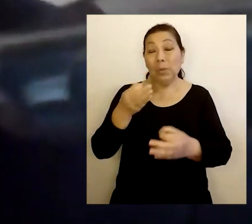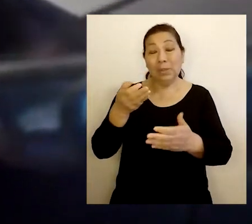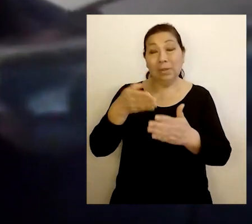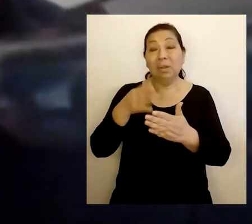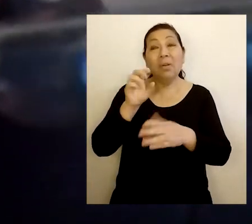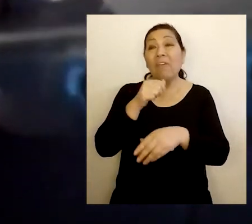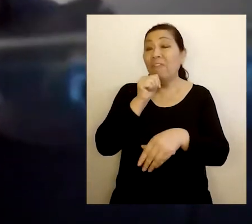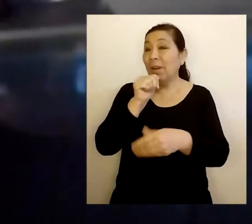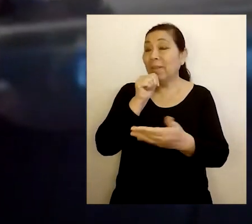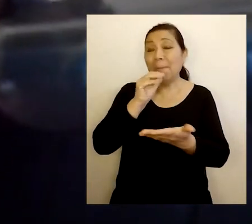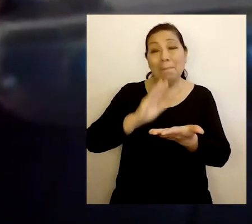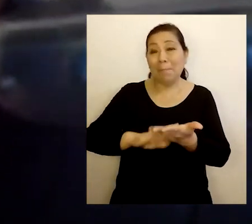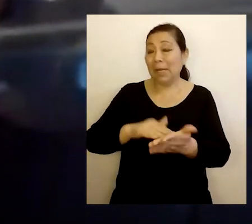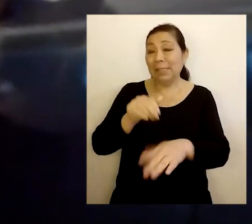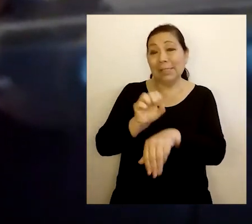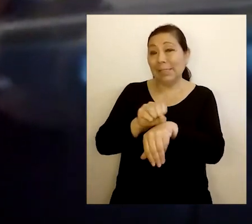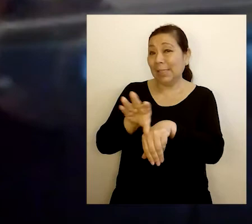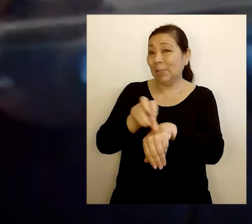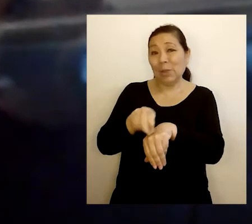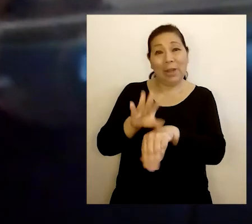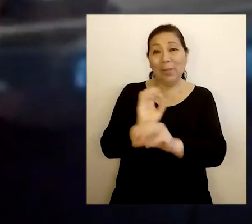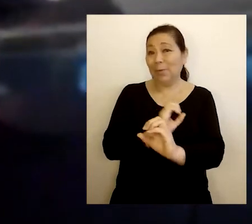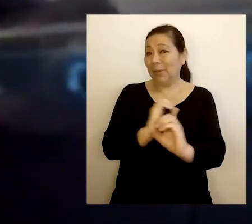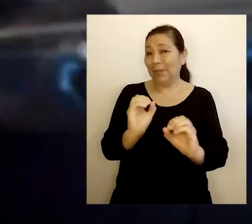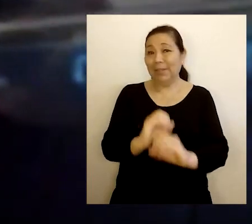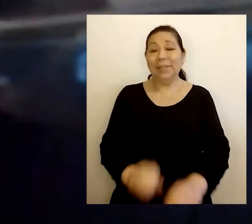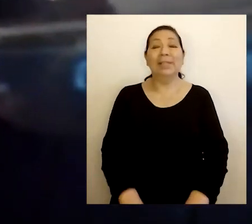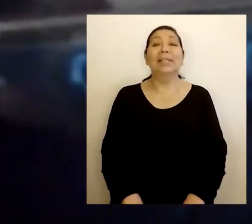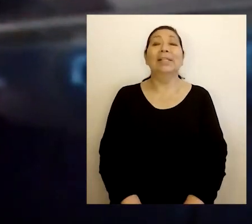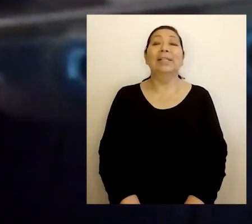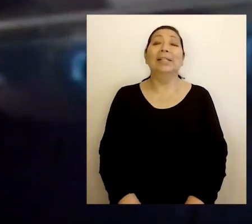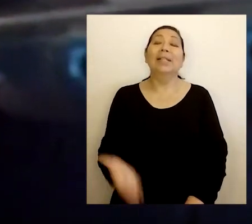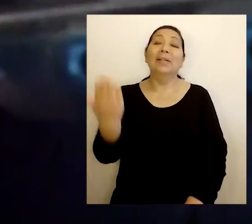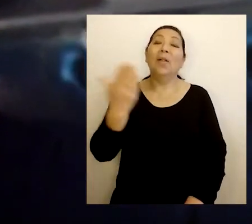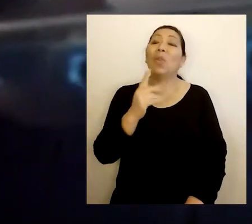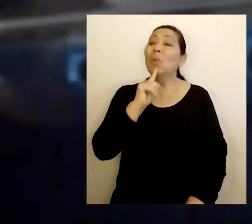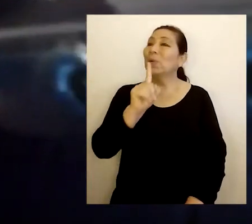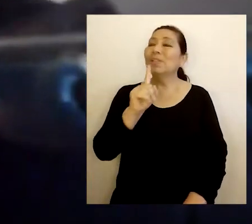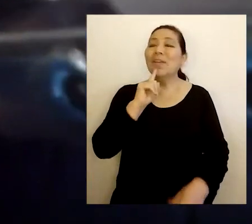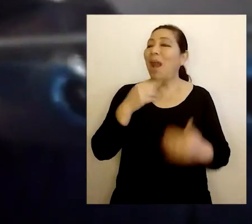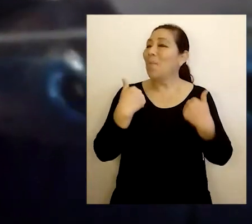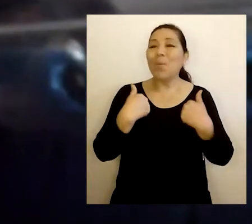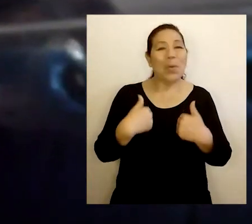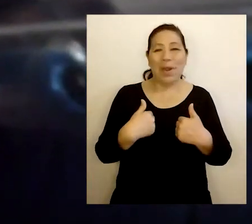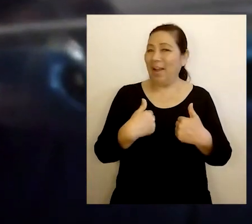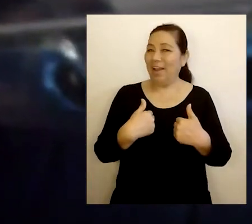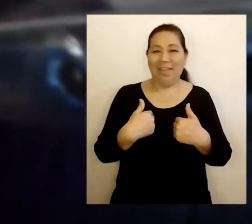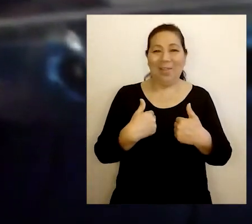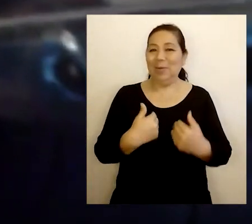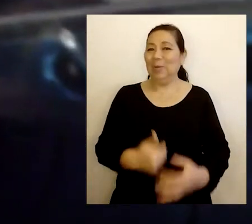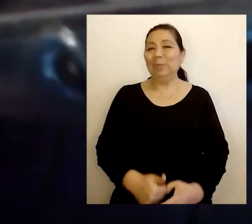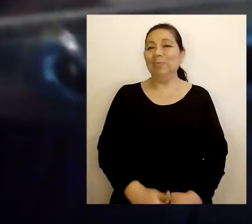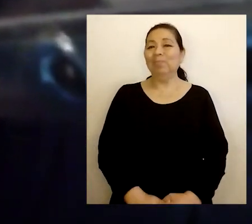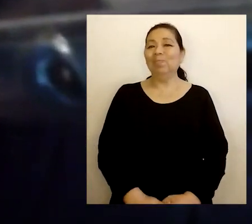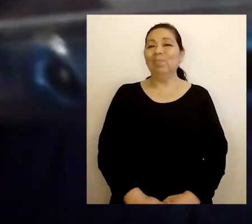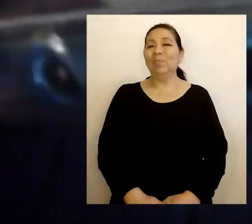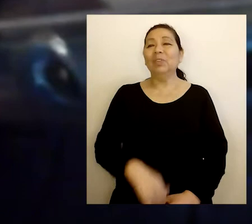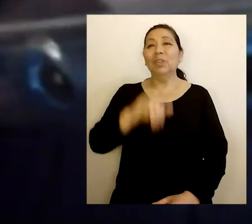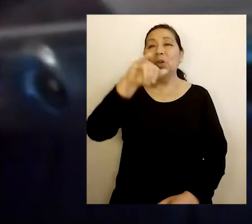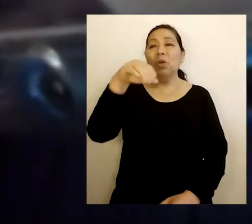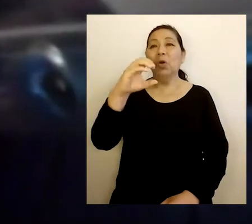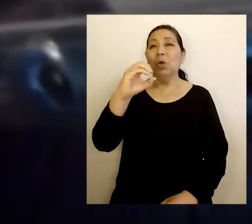asesorado. Es decir, el que lo asesoró no era abogado. Es el señor